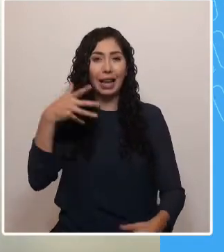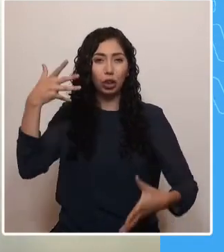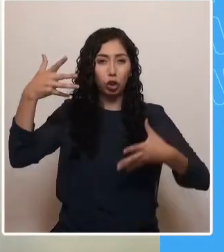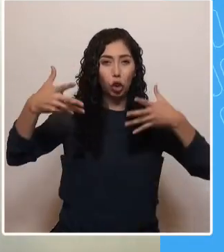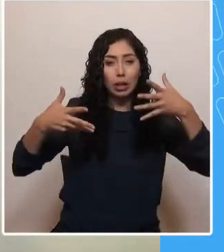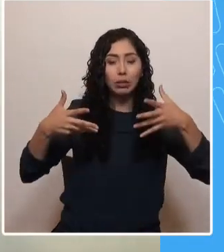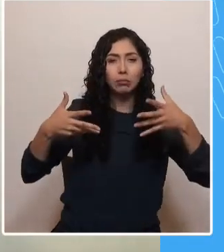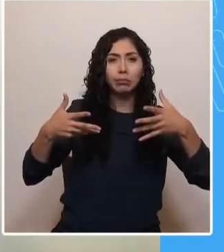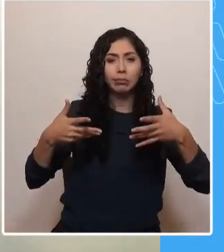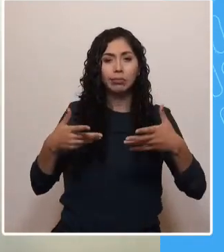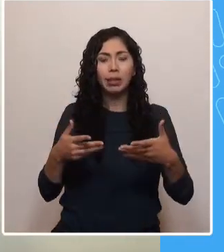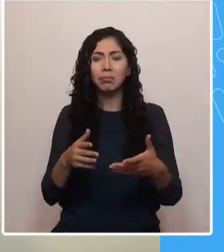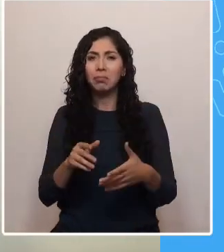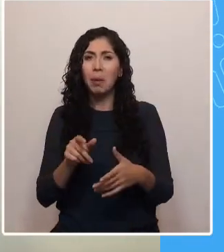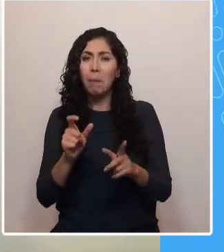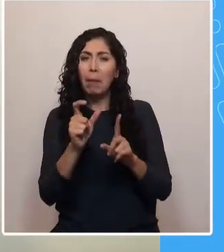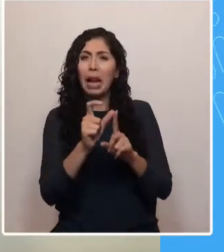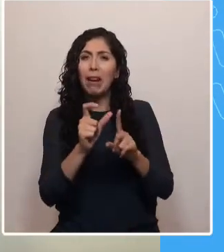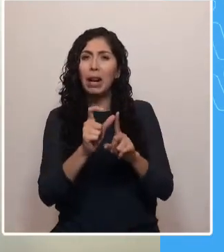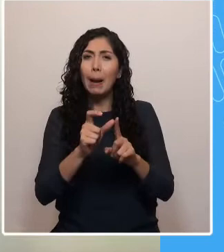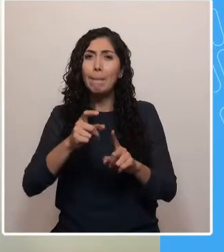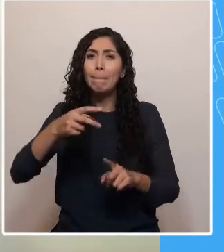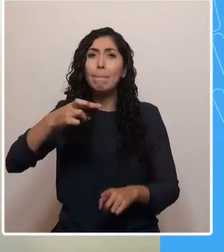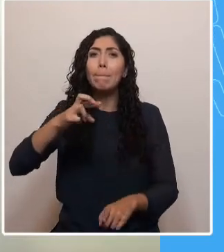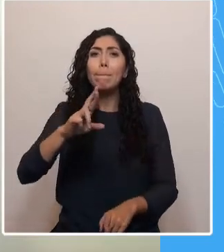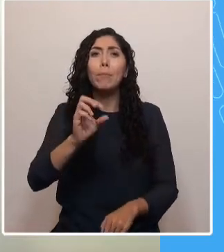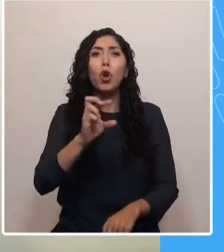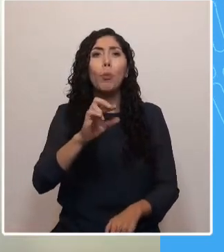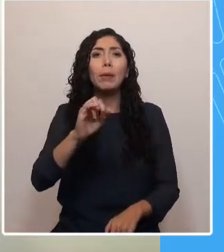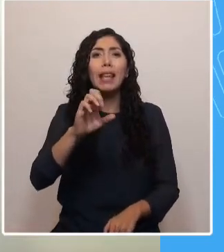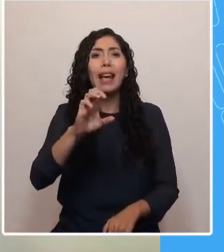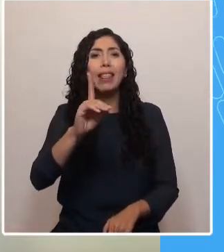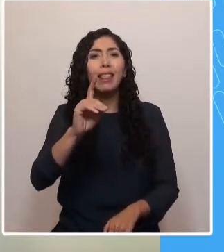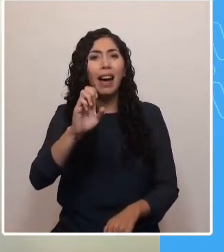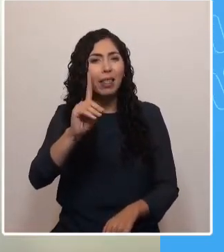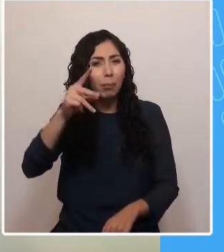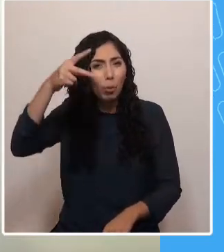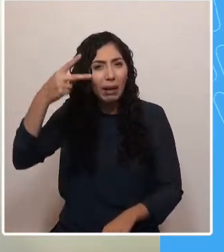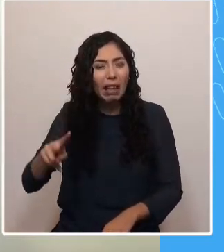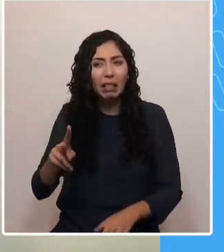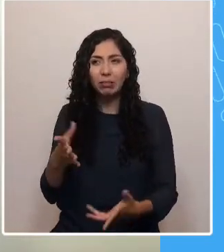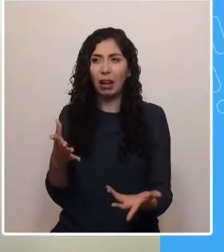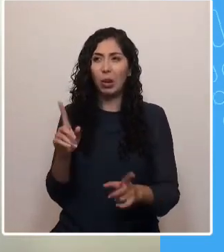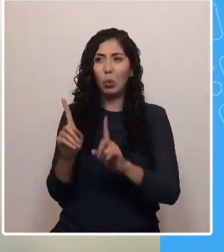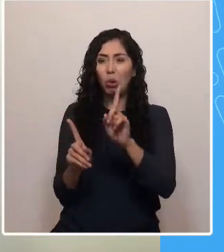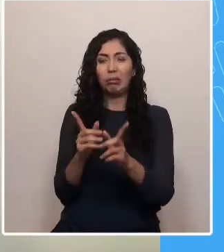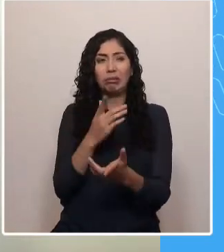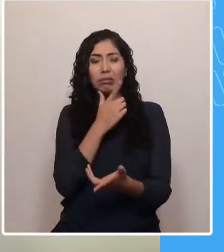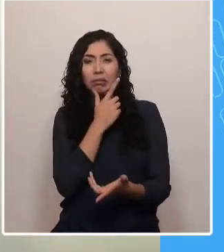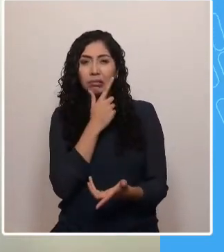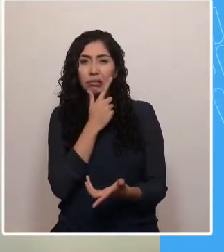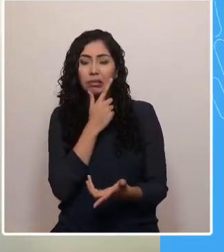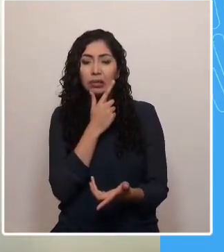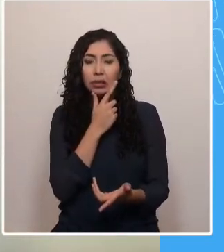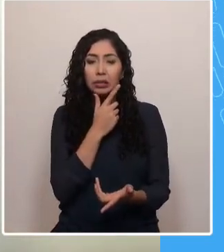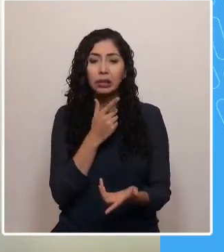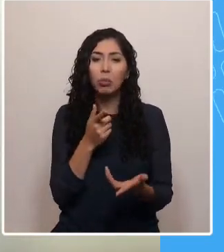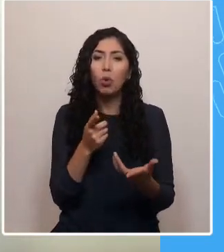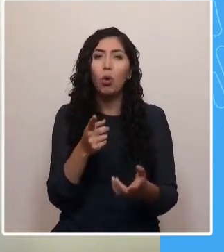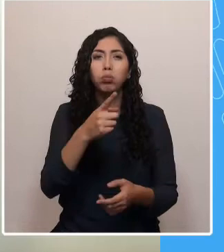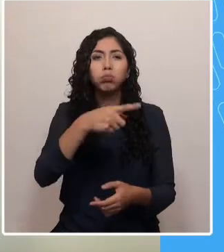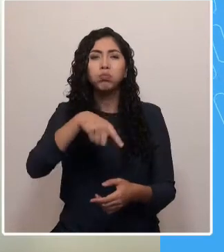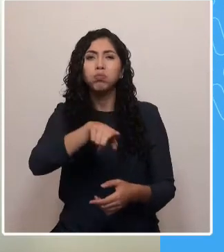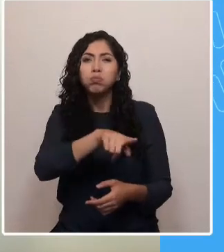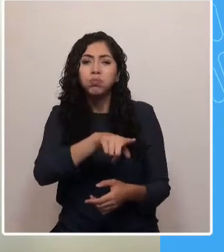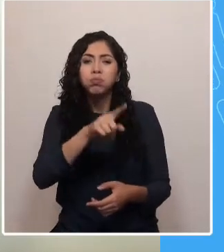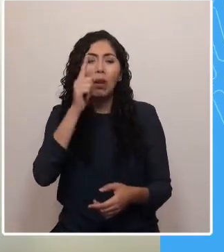complejo con la palabra propiedad y con la palabra intelectual. Y la verdad es que no puedo estar más de acuerdo. La ideología y esa versión partisana a un